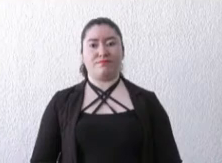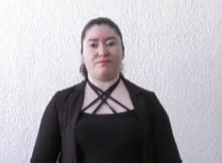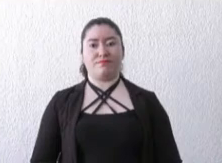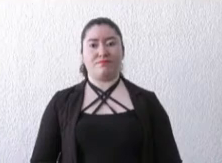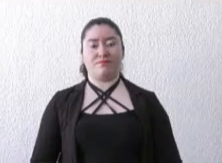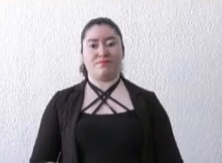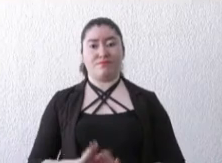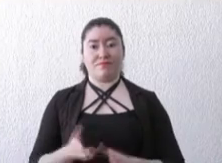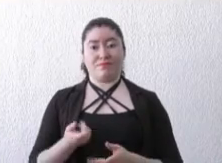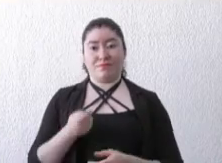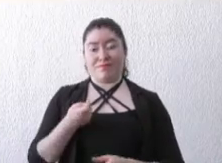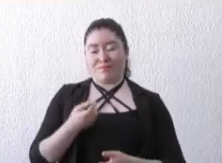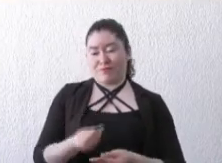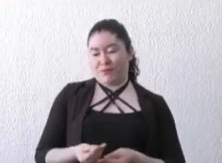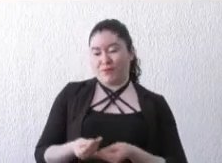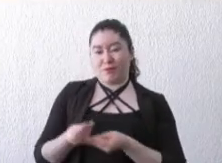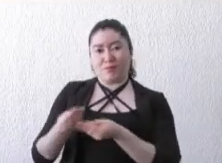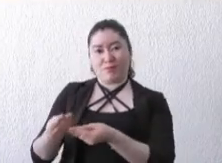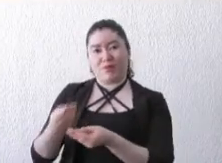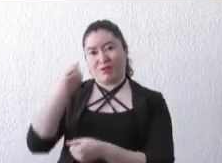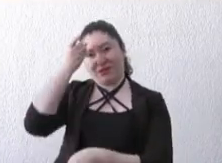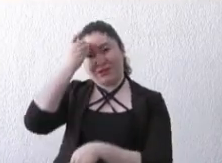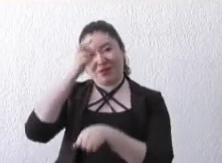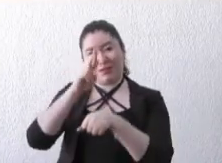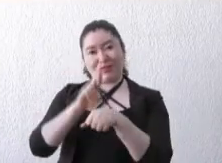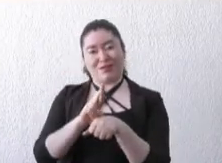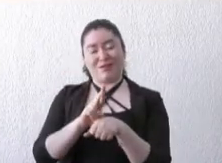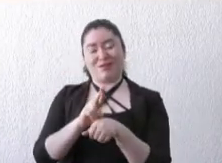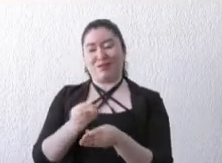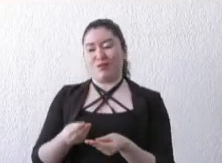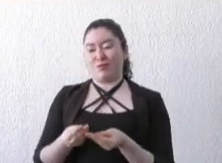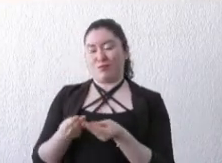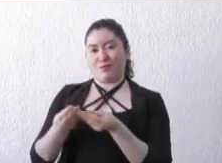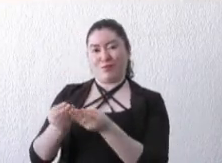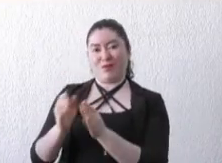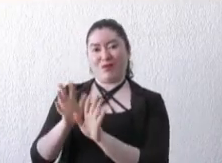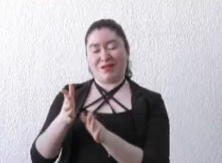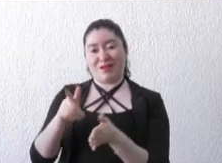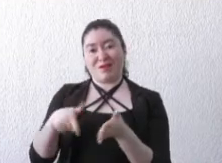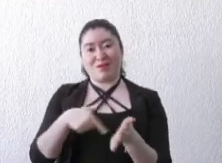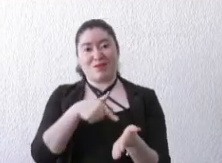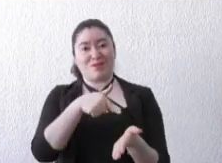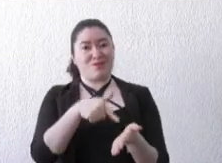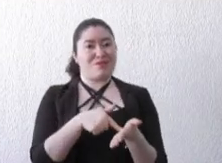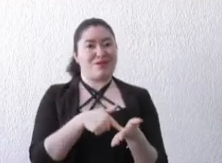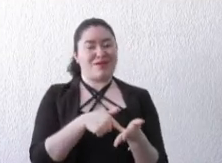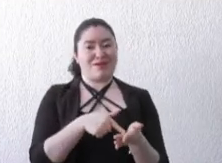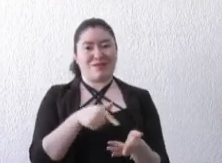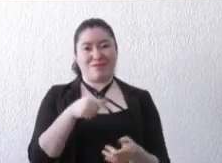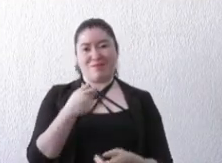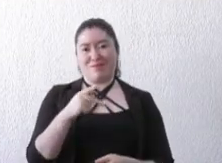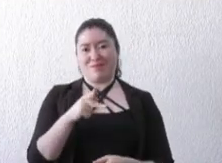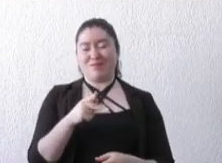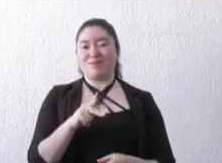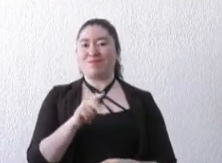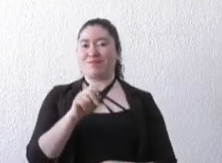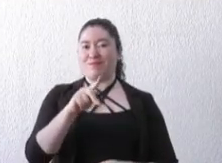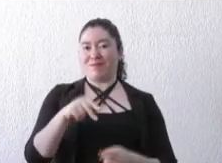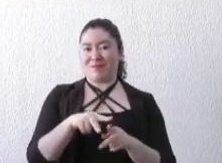Se hace la entrega simbólica al director de las llaves del espacio y se ha